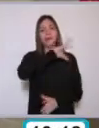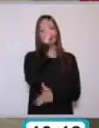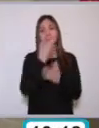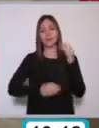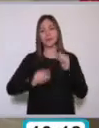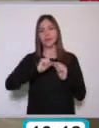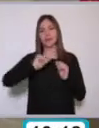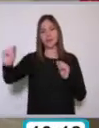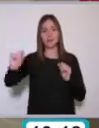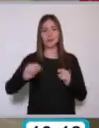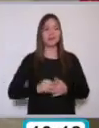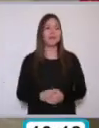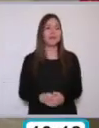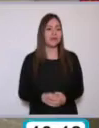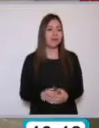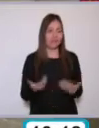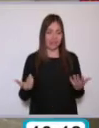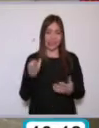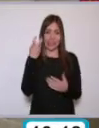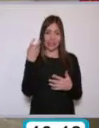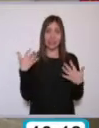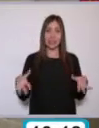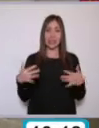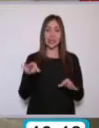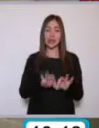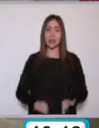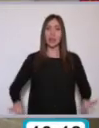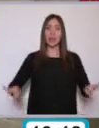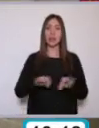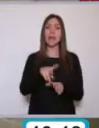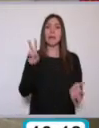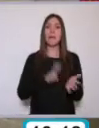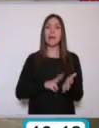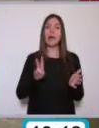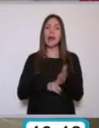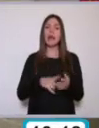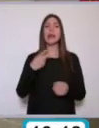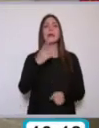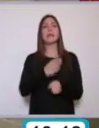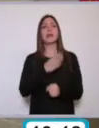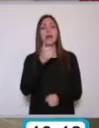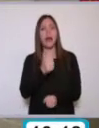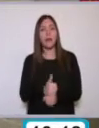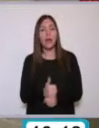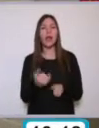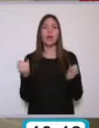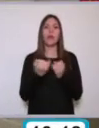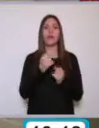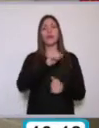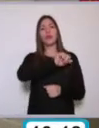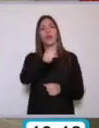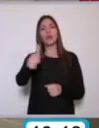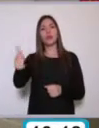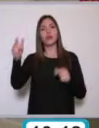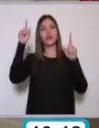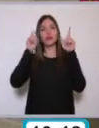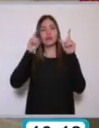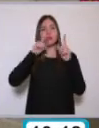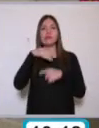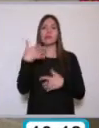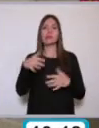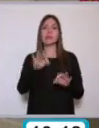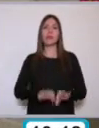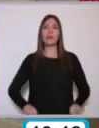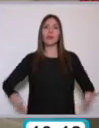muy importante, ¿no? El valor que tenían estas personas, Claro. tu bisabuelo y los demás fotógrafos de estar presentes